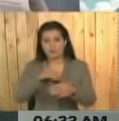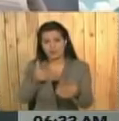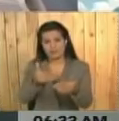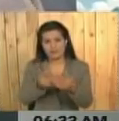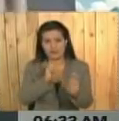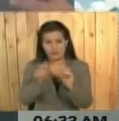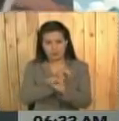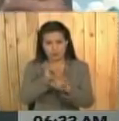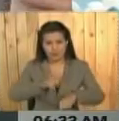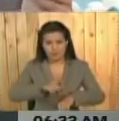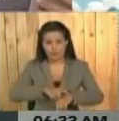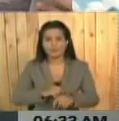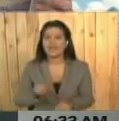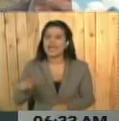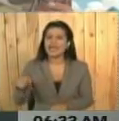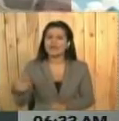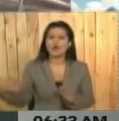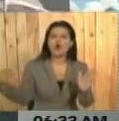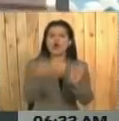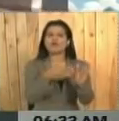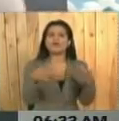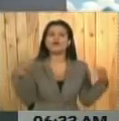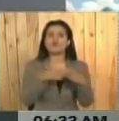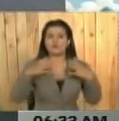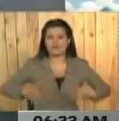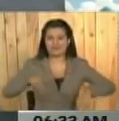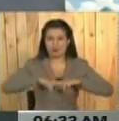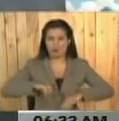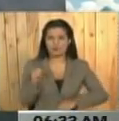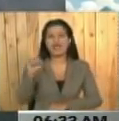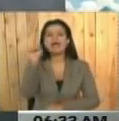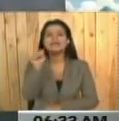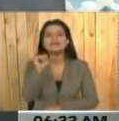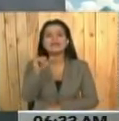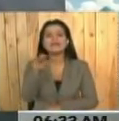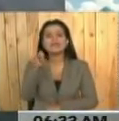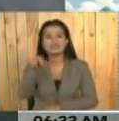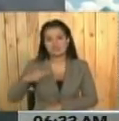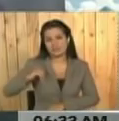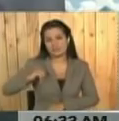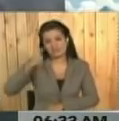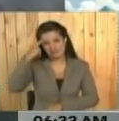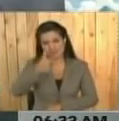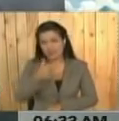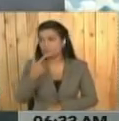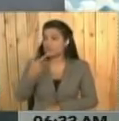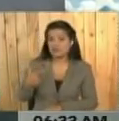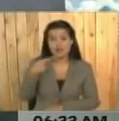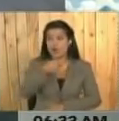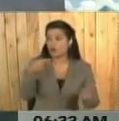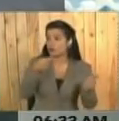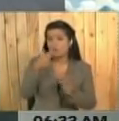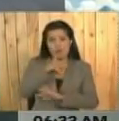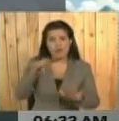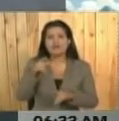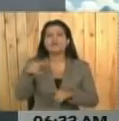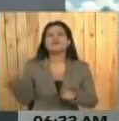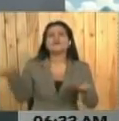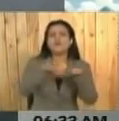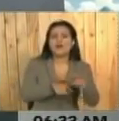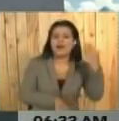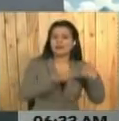tiempo no ellos aquí Atacan al sín hacen un artículo que dice que el sín no hay quien lo controle casi que lo comparan con la dis porada